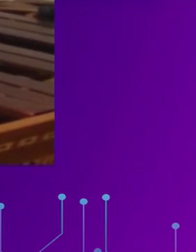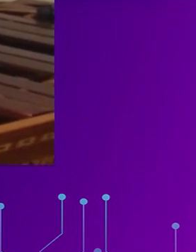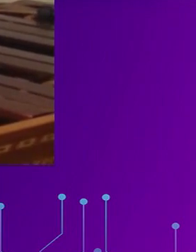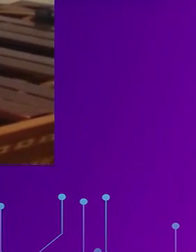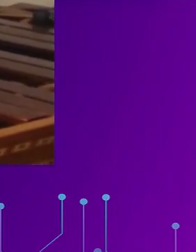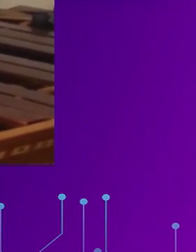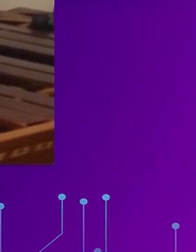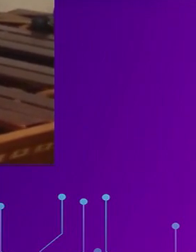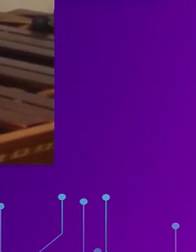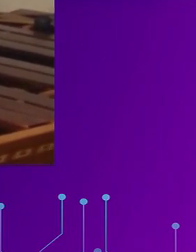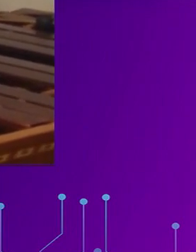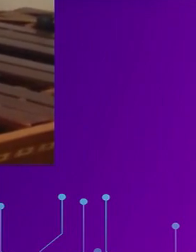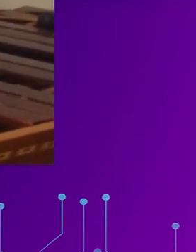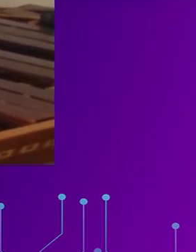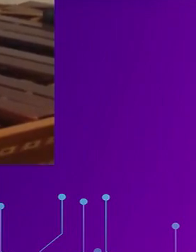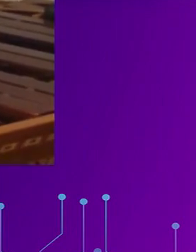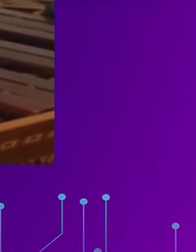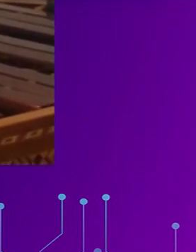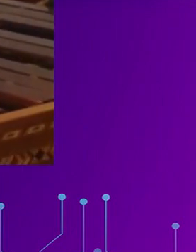¡Gracias!